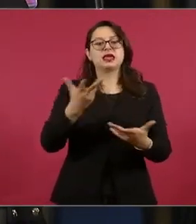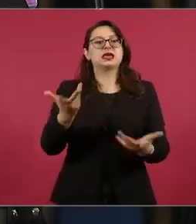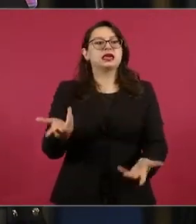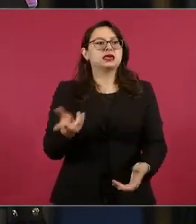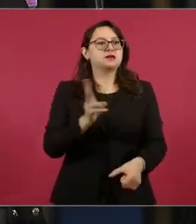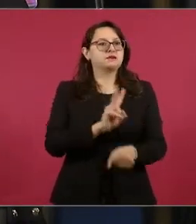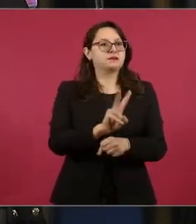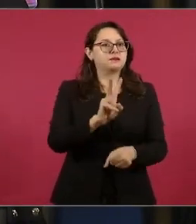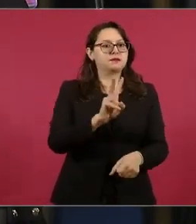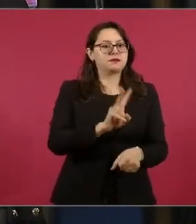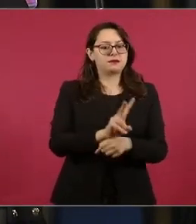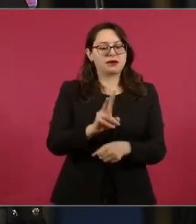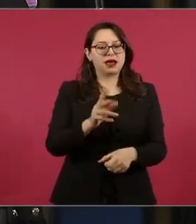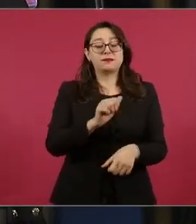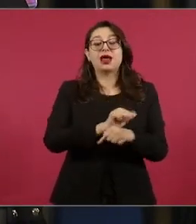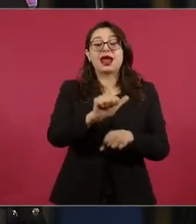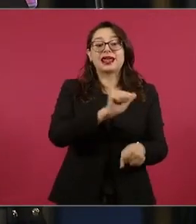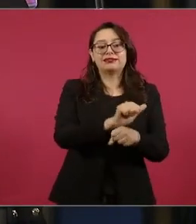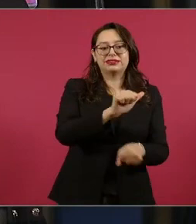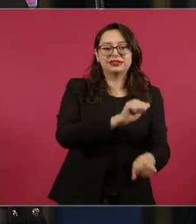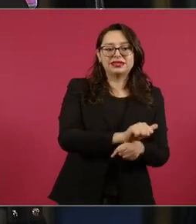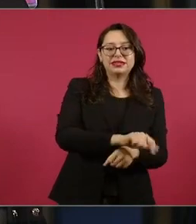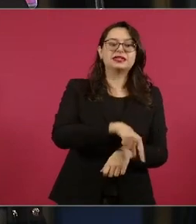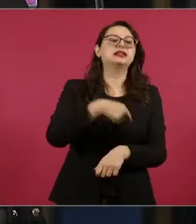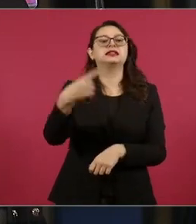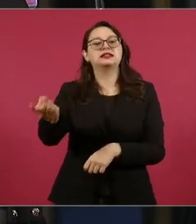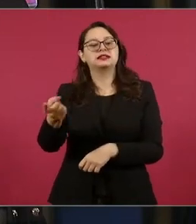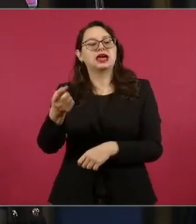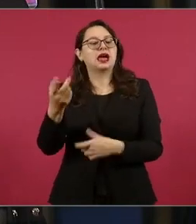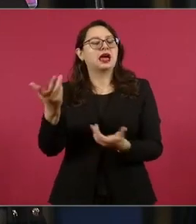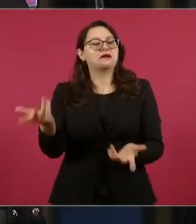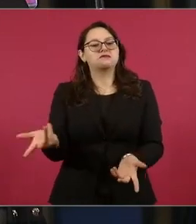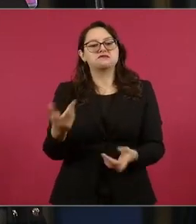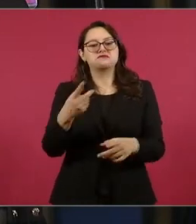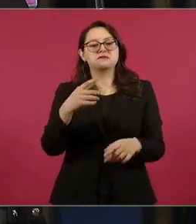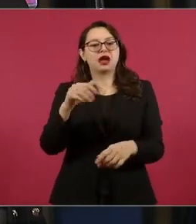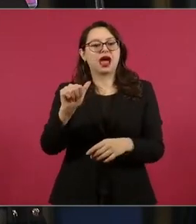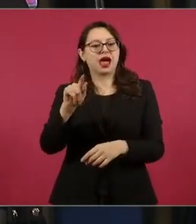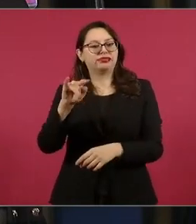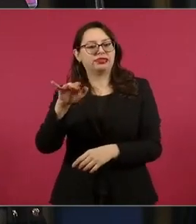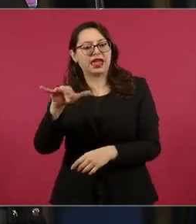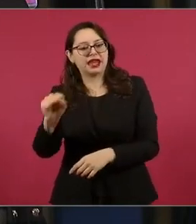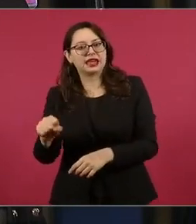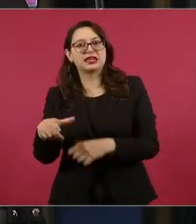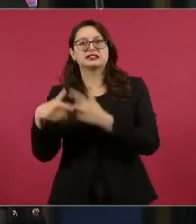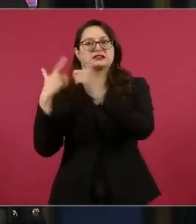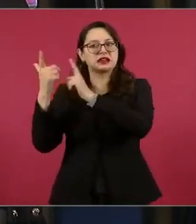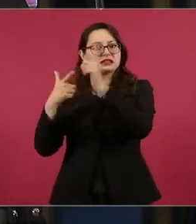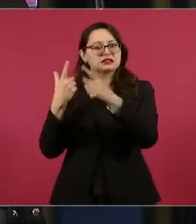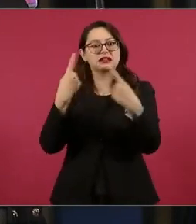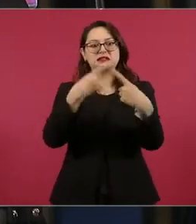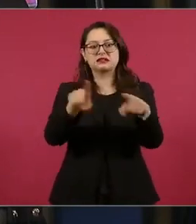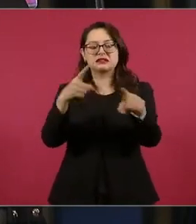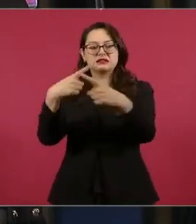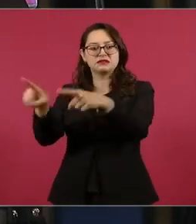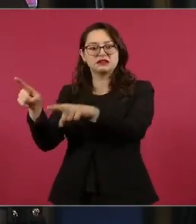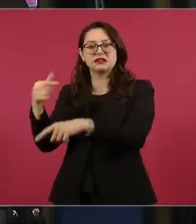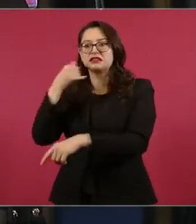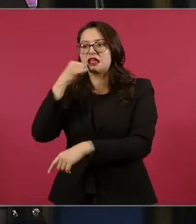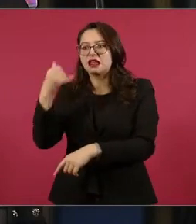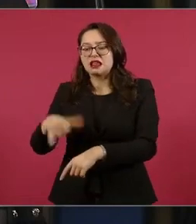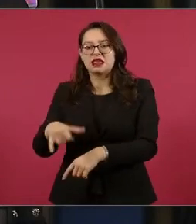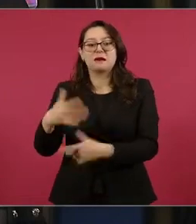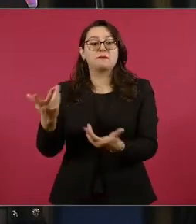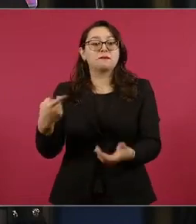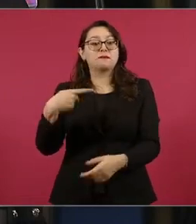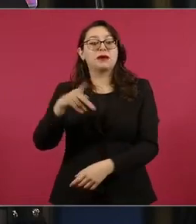melbour en Australia edimburgo en Escocia Atenas en Grecia y por supuesto Florencia en Italia y